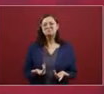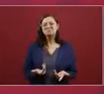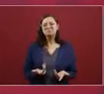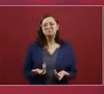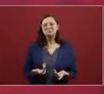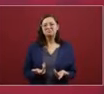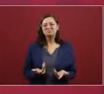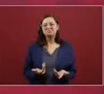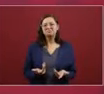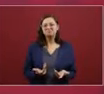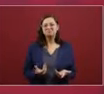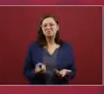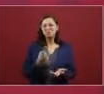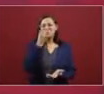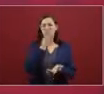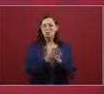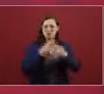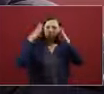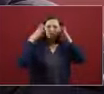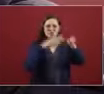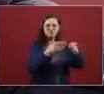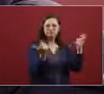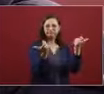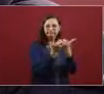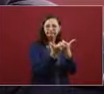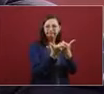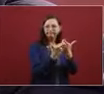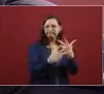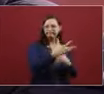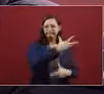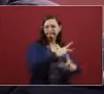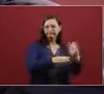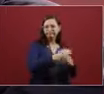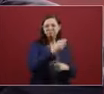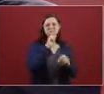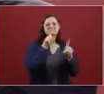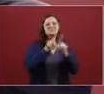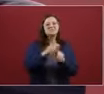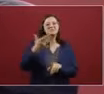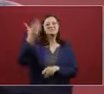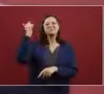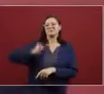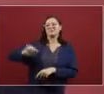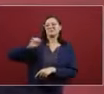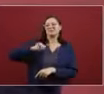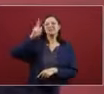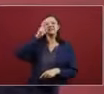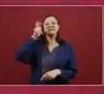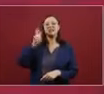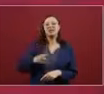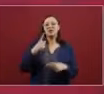Les importa solo lo material. Lo decía Hidalgo cuando lo estaban